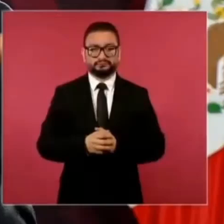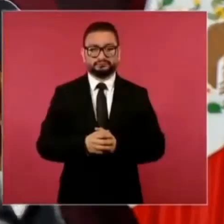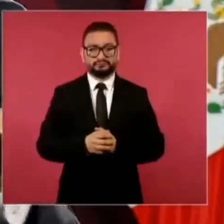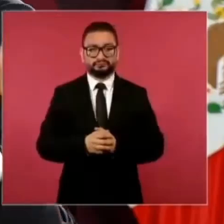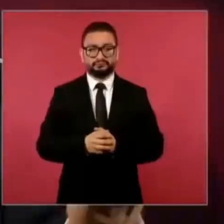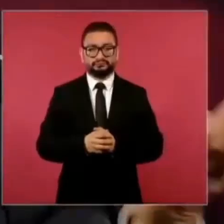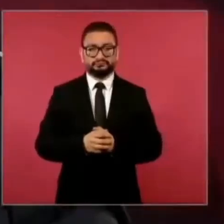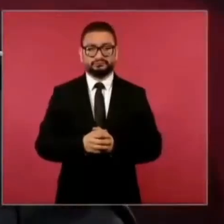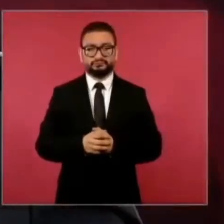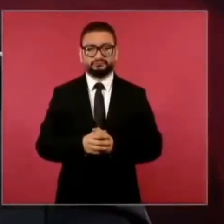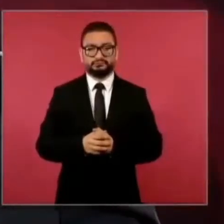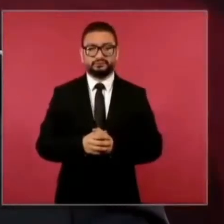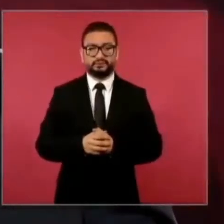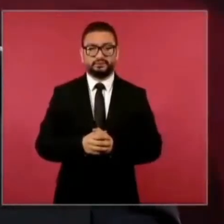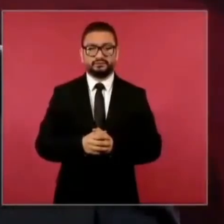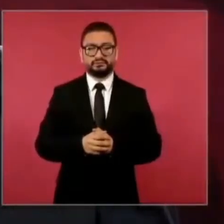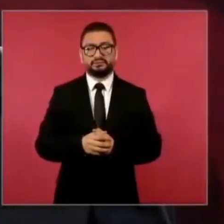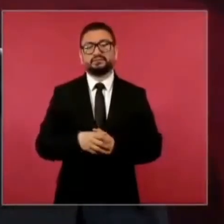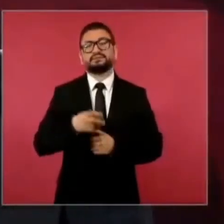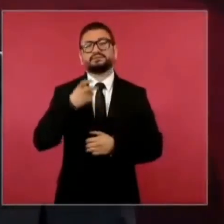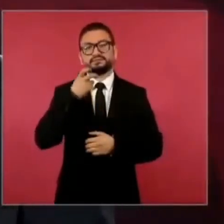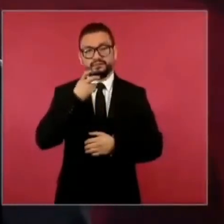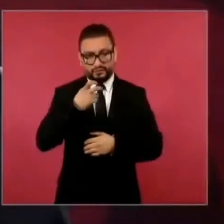También hay que decirlo,